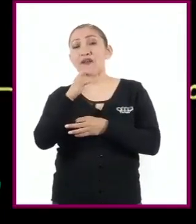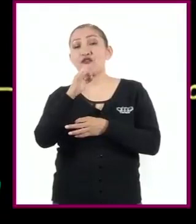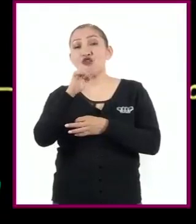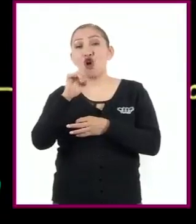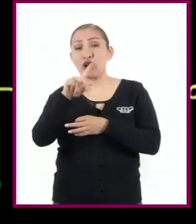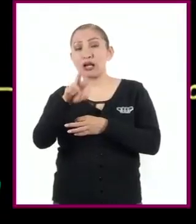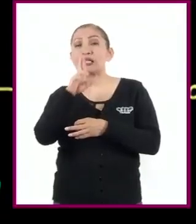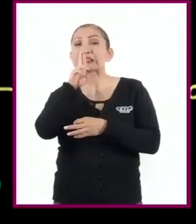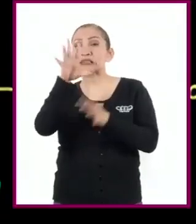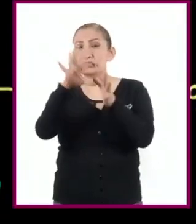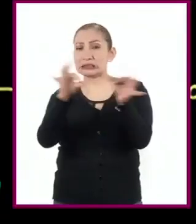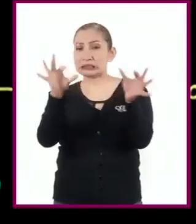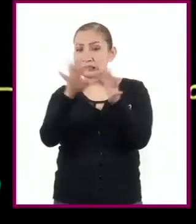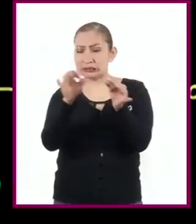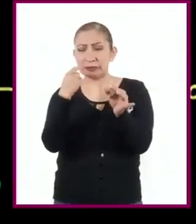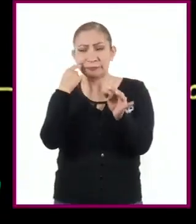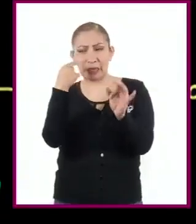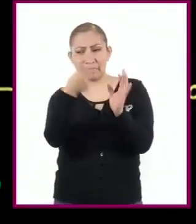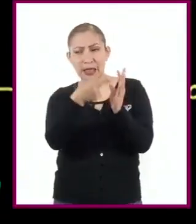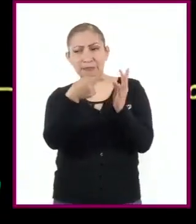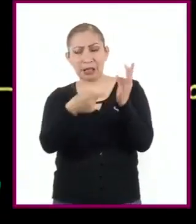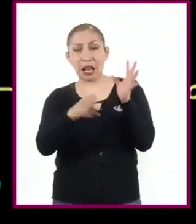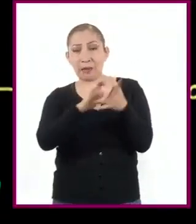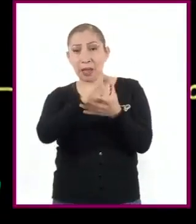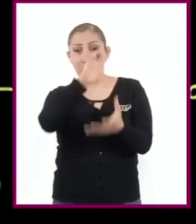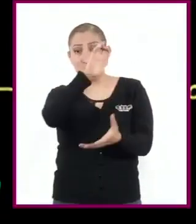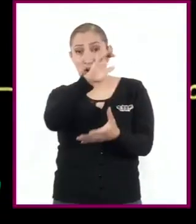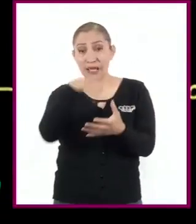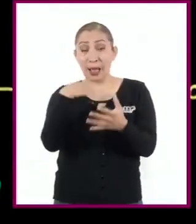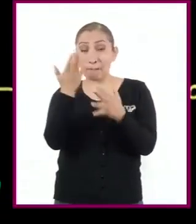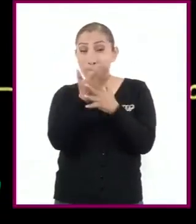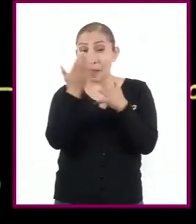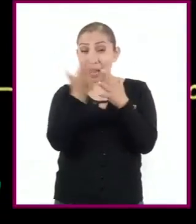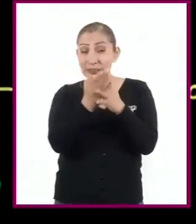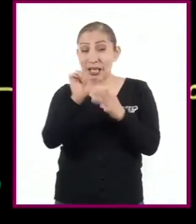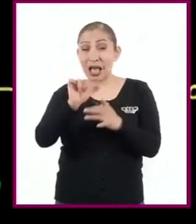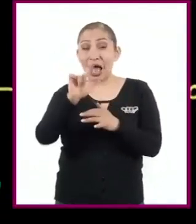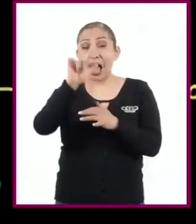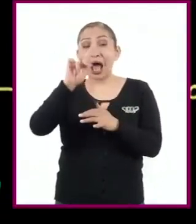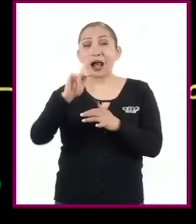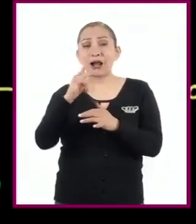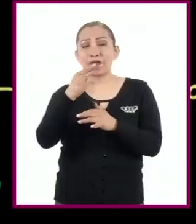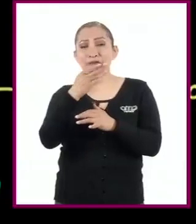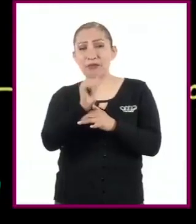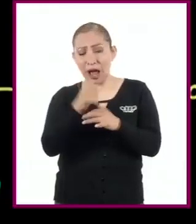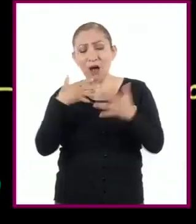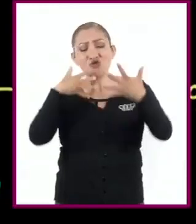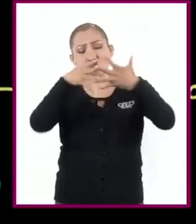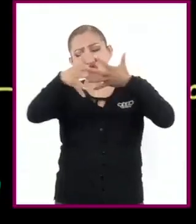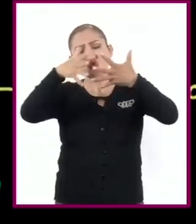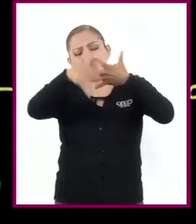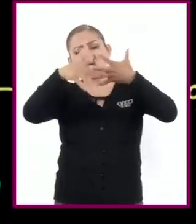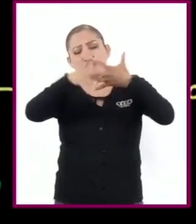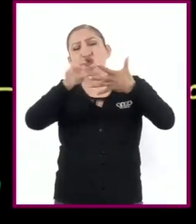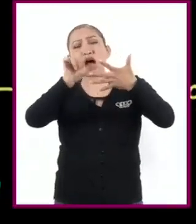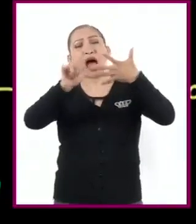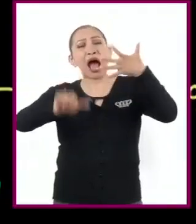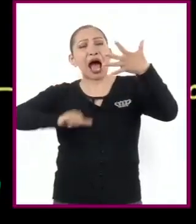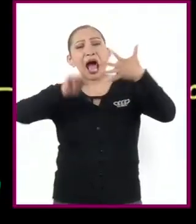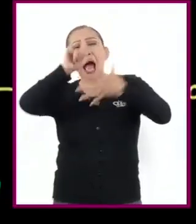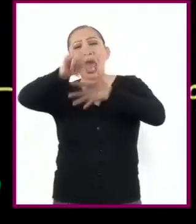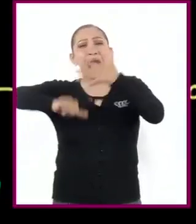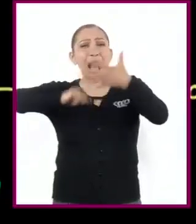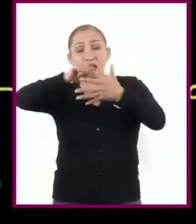sus resultados. Pudo explicar que la mayoría de las partículas alfa pasaban a través del átomo, pero que